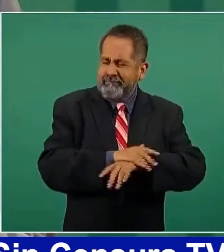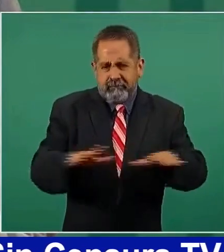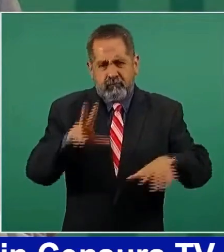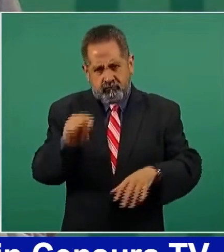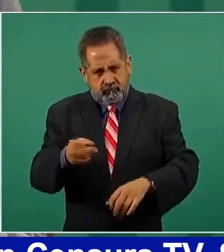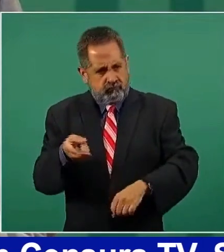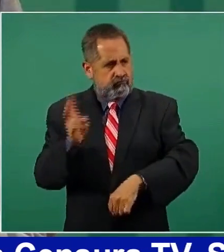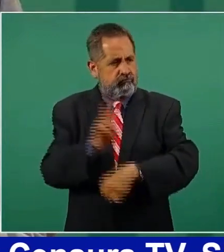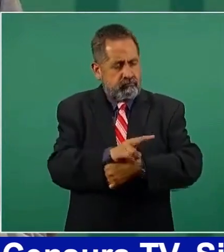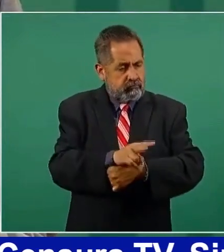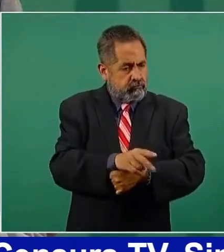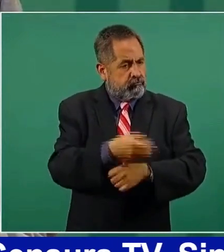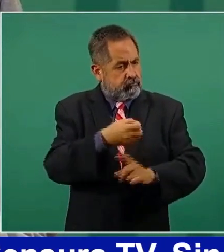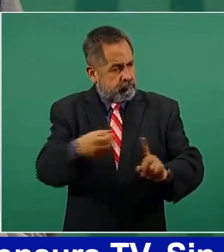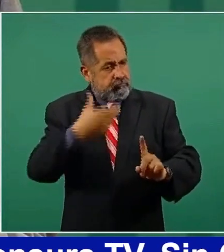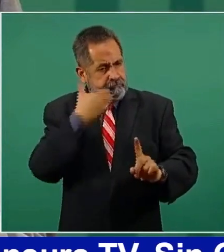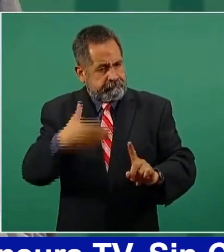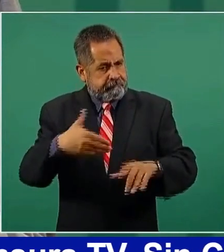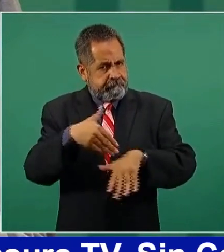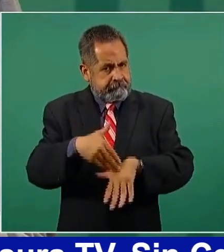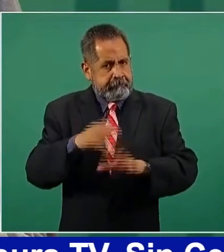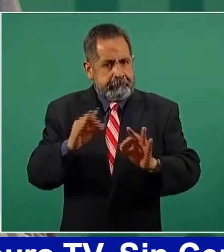potentados.